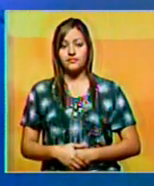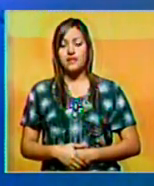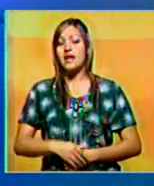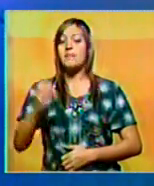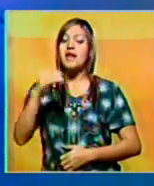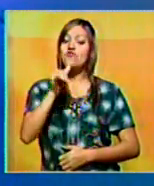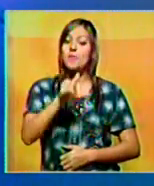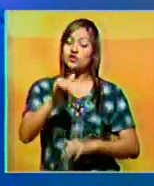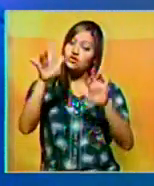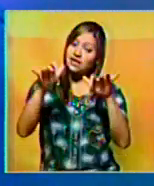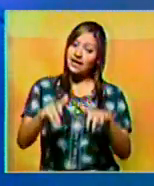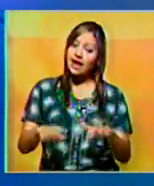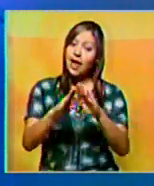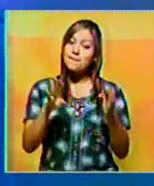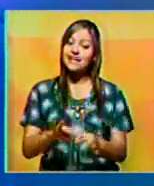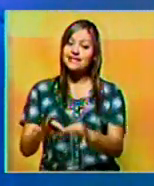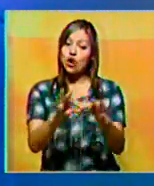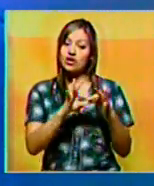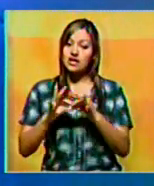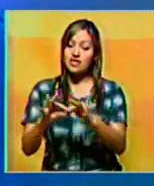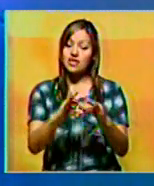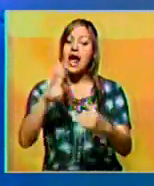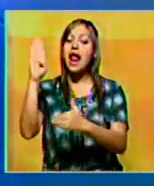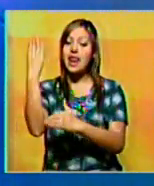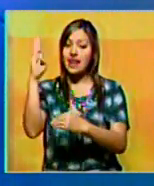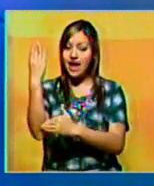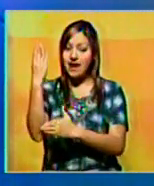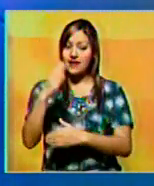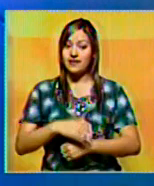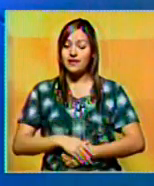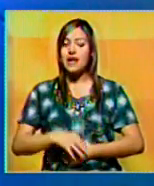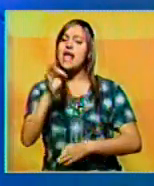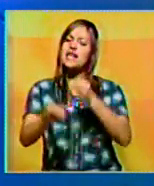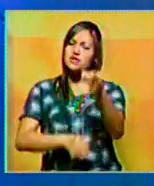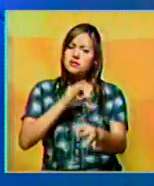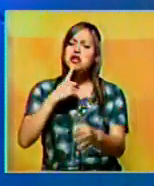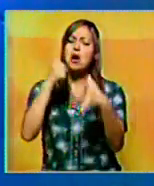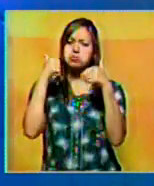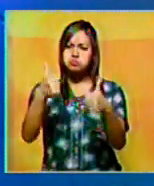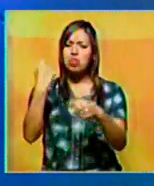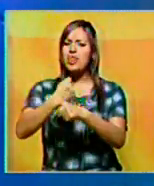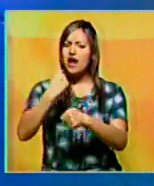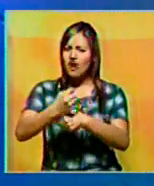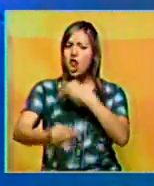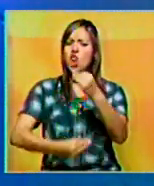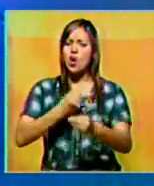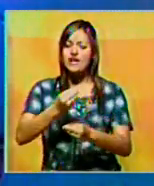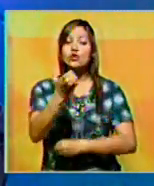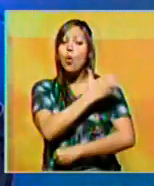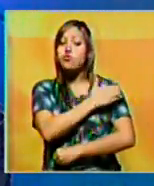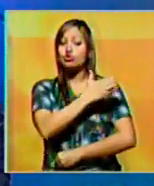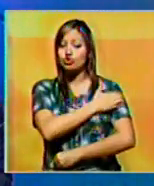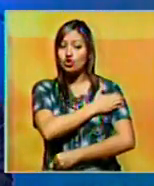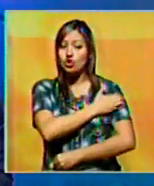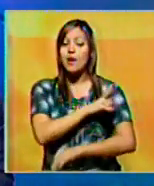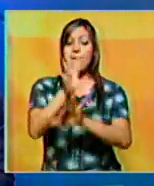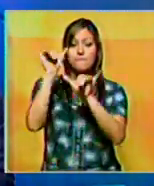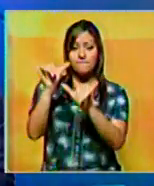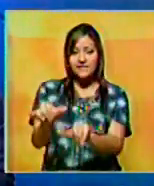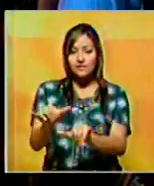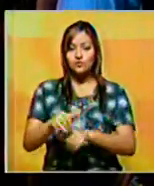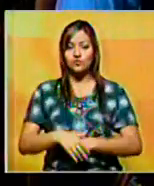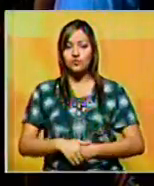Con más información, el secretario de la Mesa de la Unidad en el Estado Lara, Macario González, calificó de exitoso el trabajo que ha realizado la oposición en esa